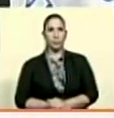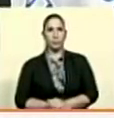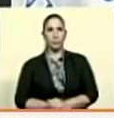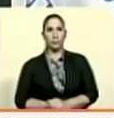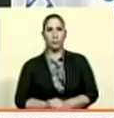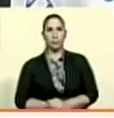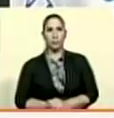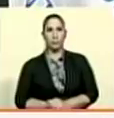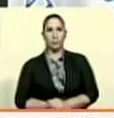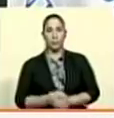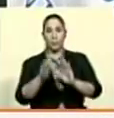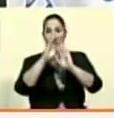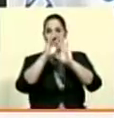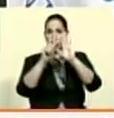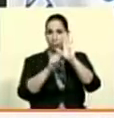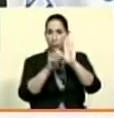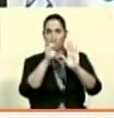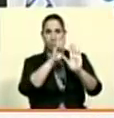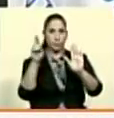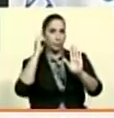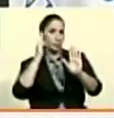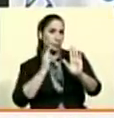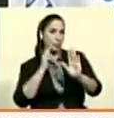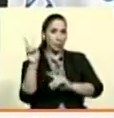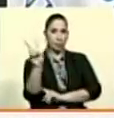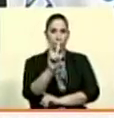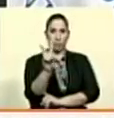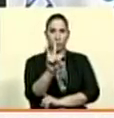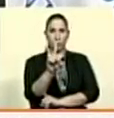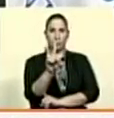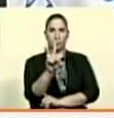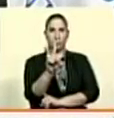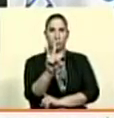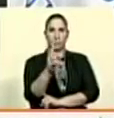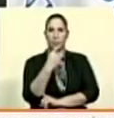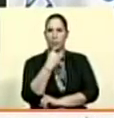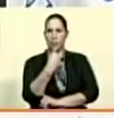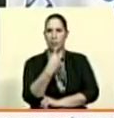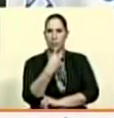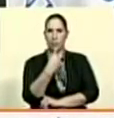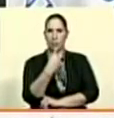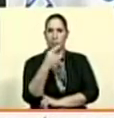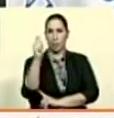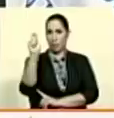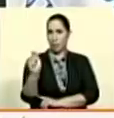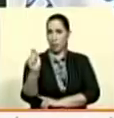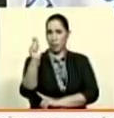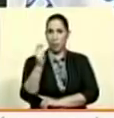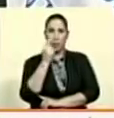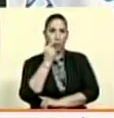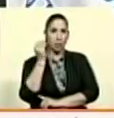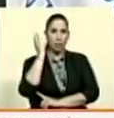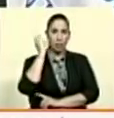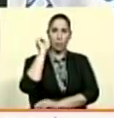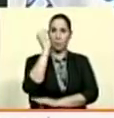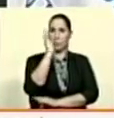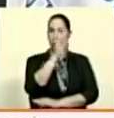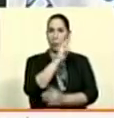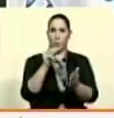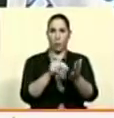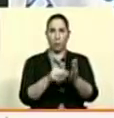que la Constitución de la República Bolivariana de Venezuela establece que los diputados y diputadas a la Asamblea